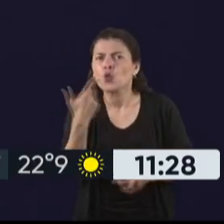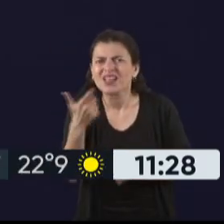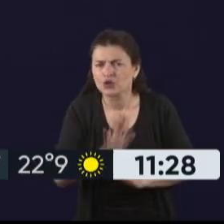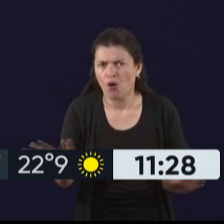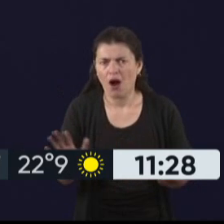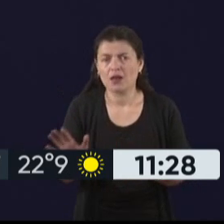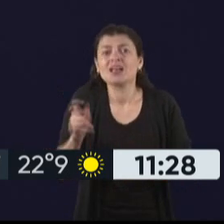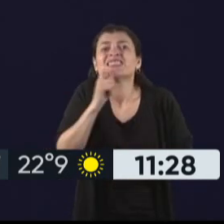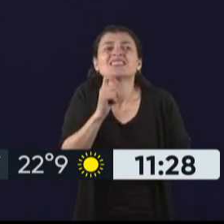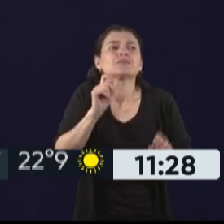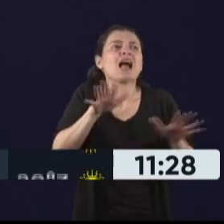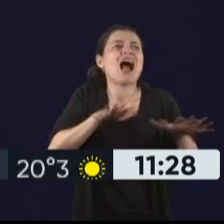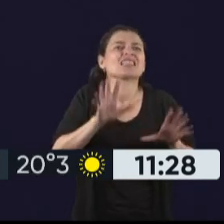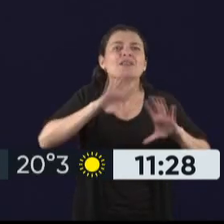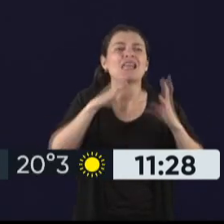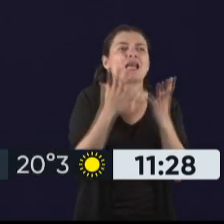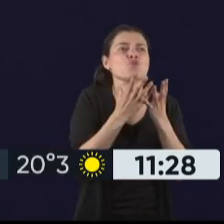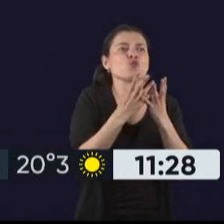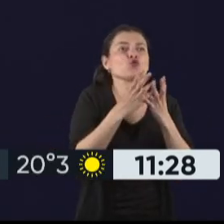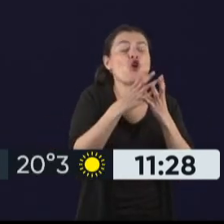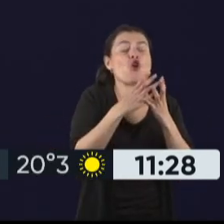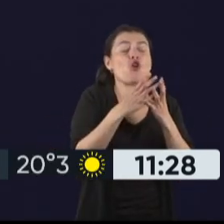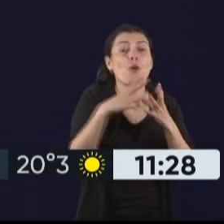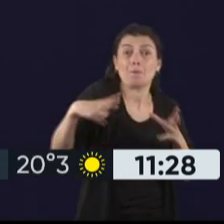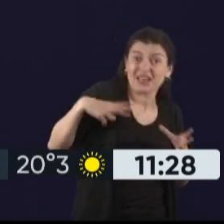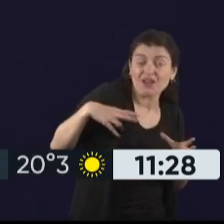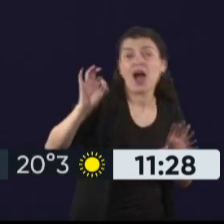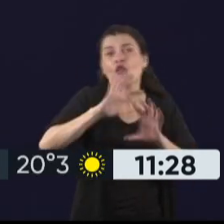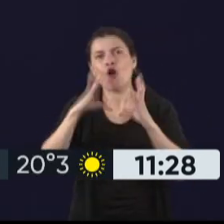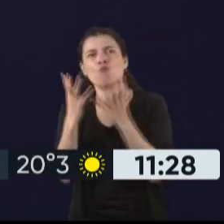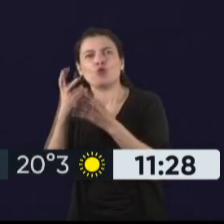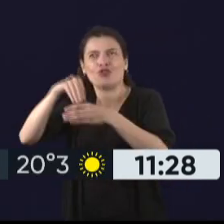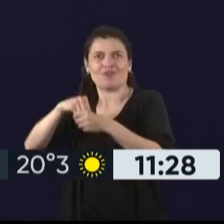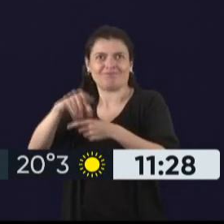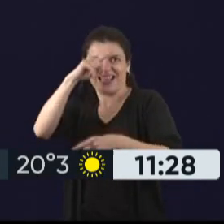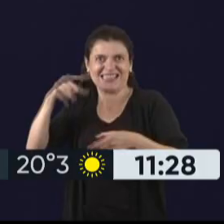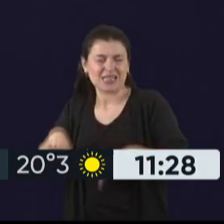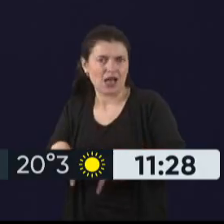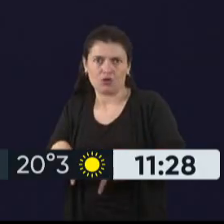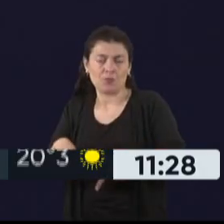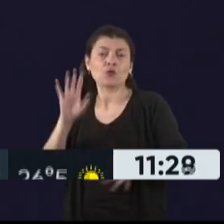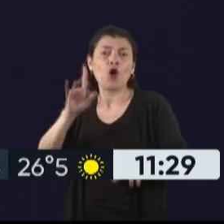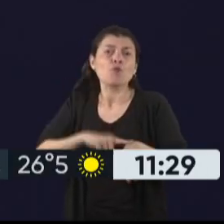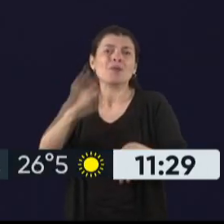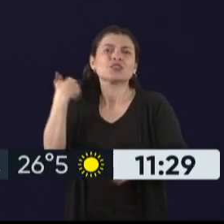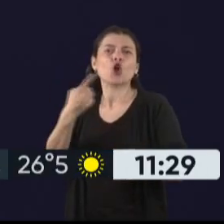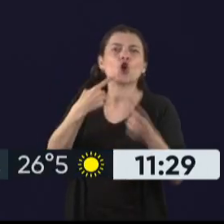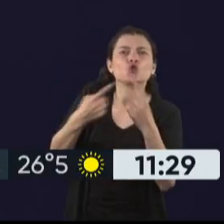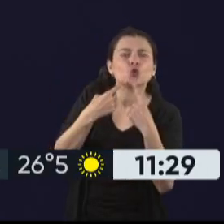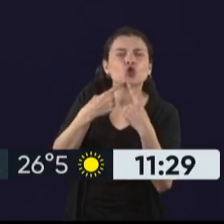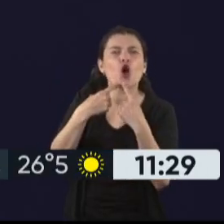y en su etapa de consultor o ejerciendo su profesión dentro de lo